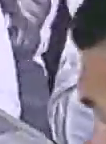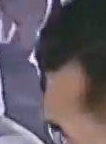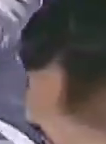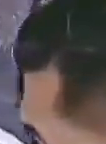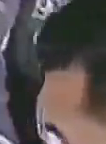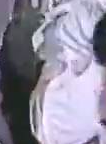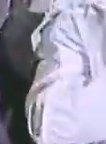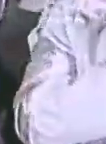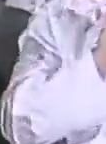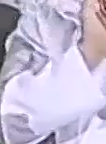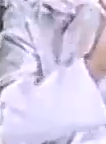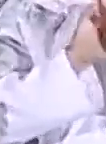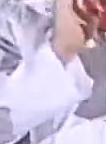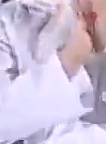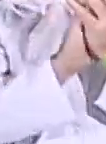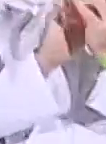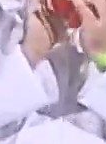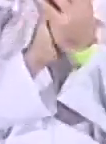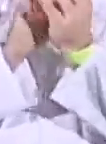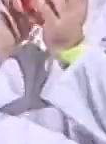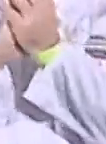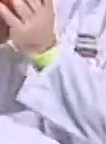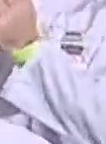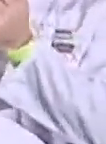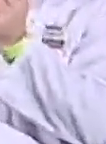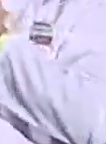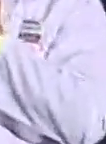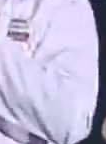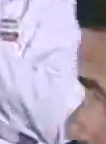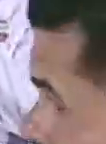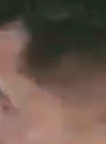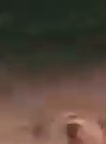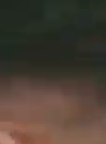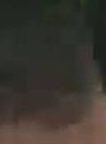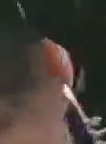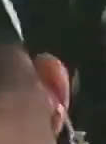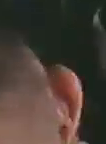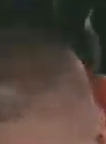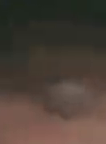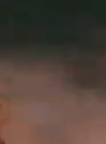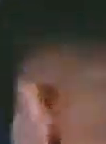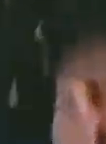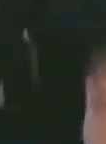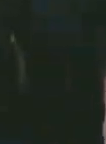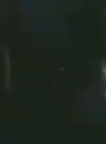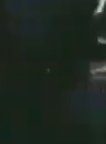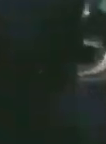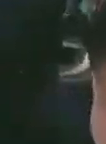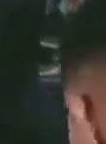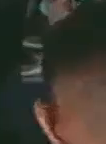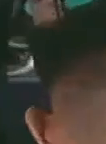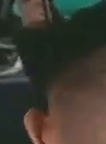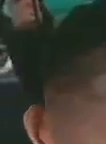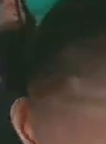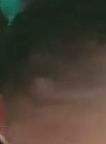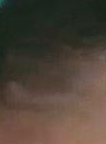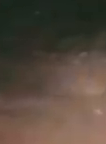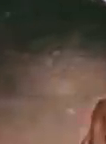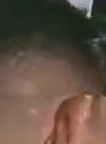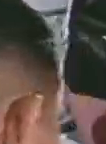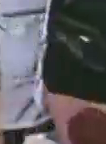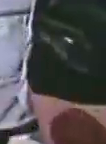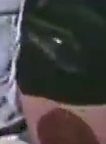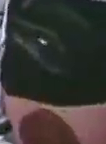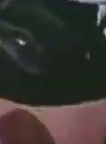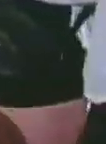de Venezuela y la República de Cuba queda ratificada en este aniversario número 16 de la